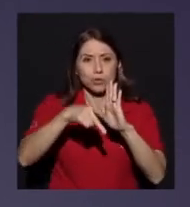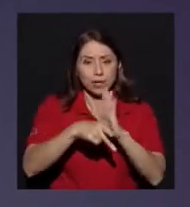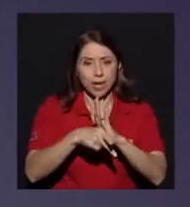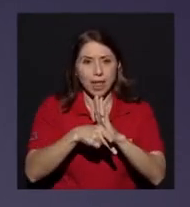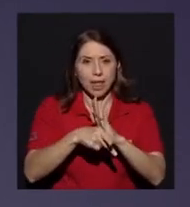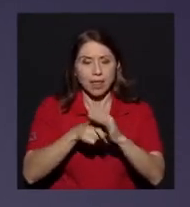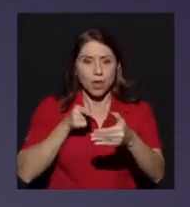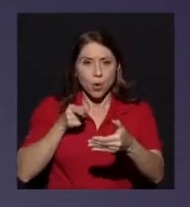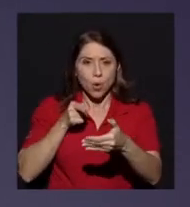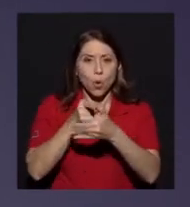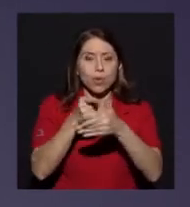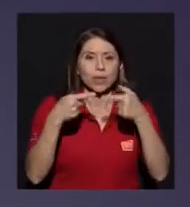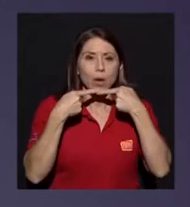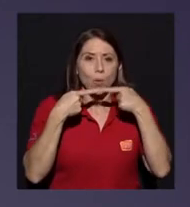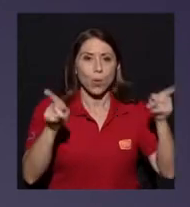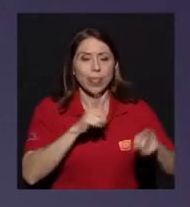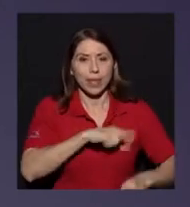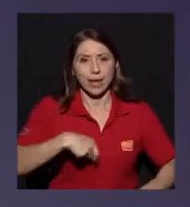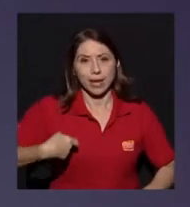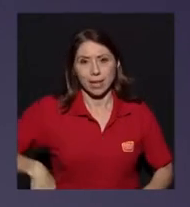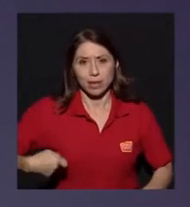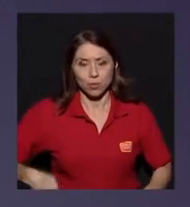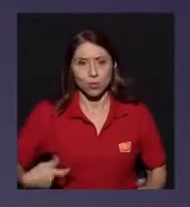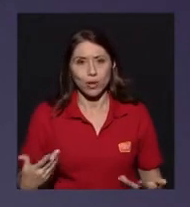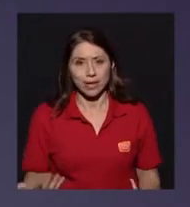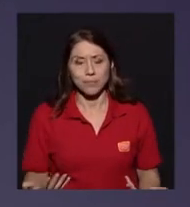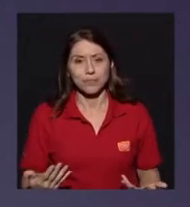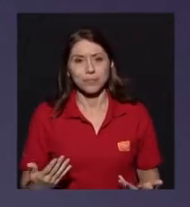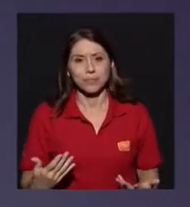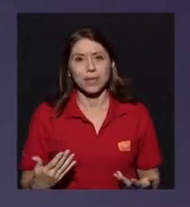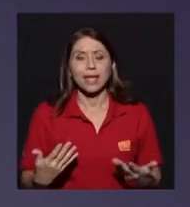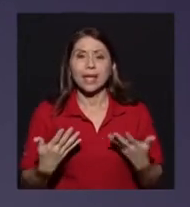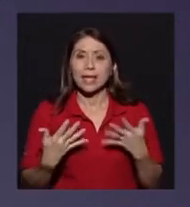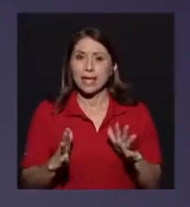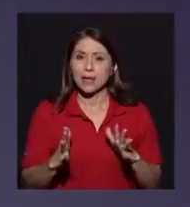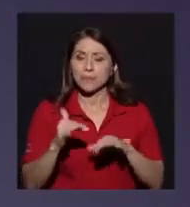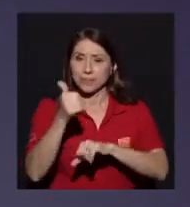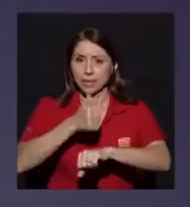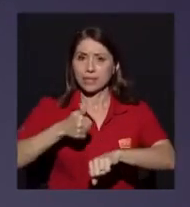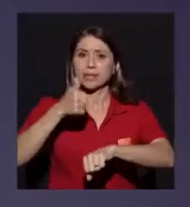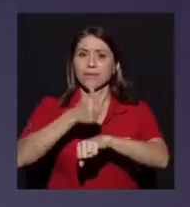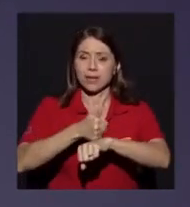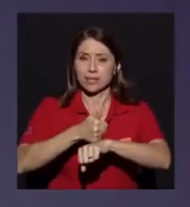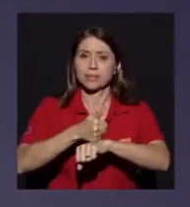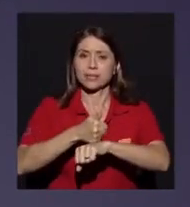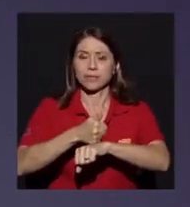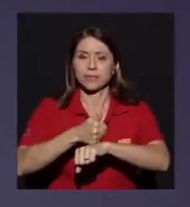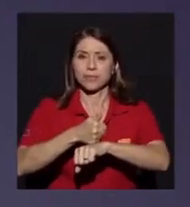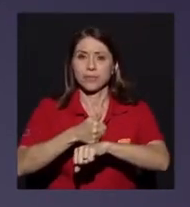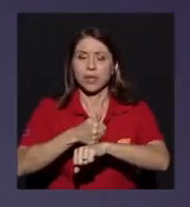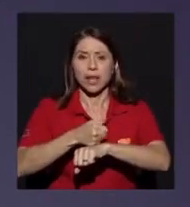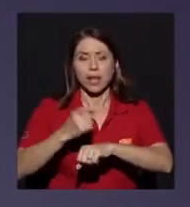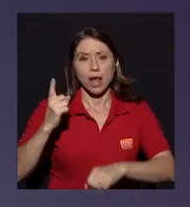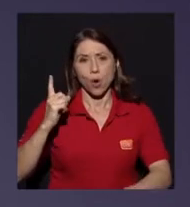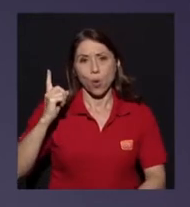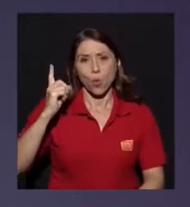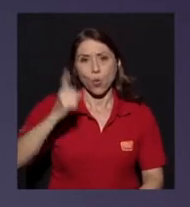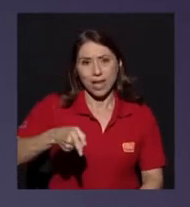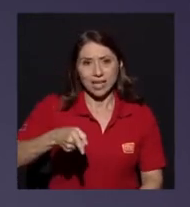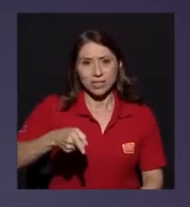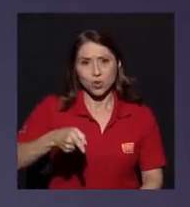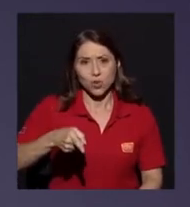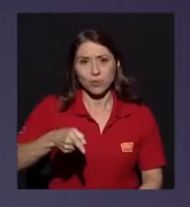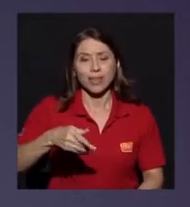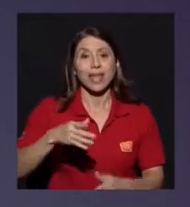un decreto un decreto ejecutivo que establece la obligación de erradicar